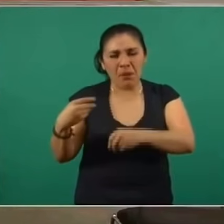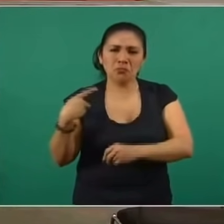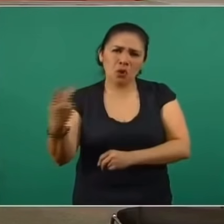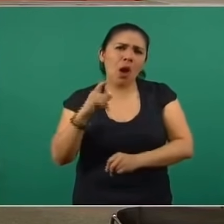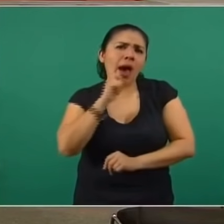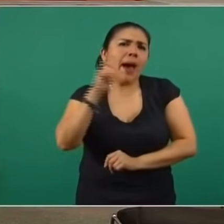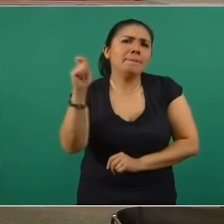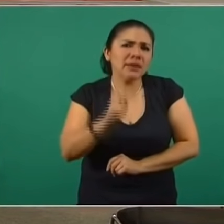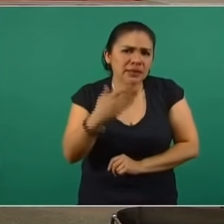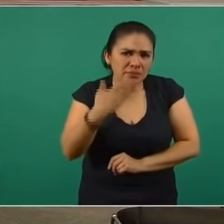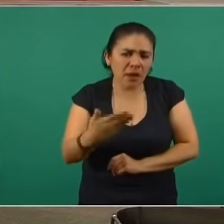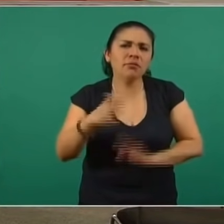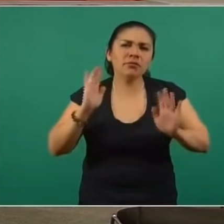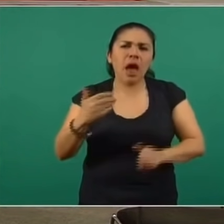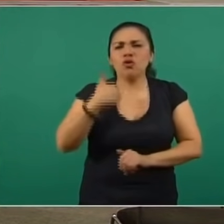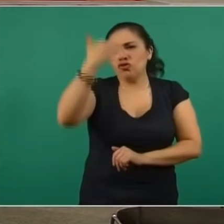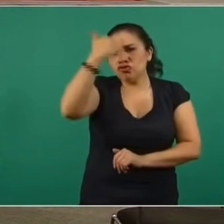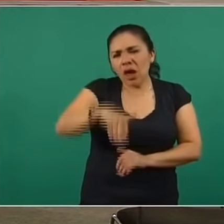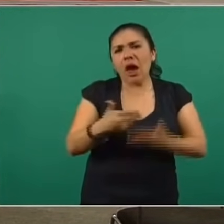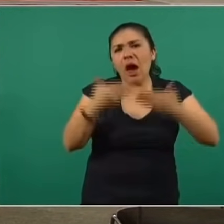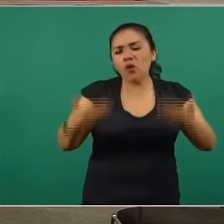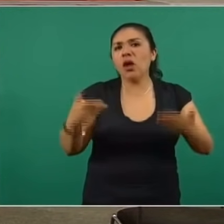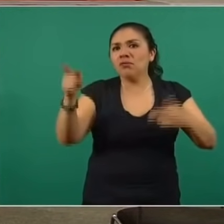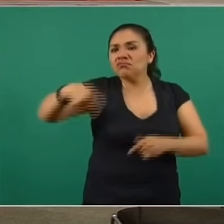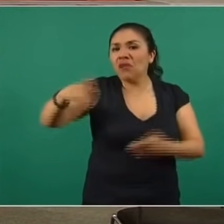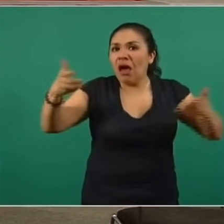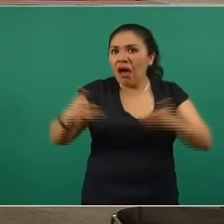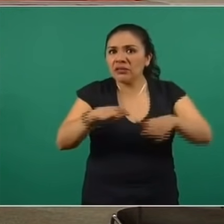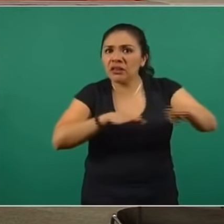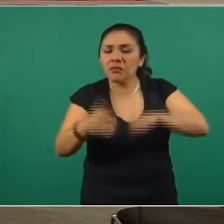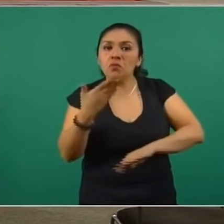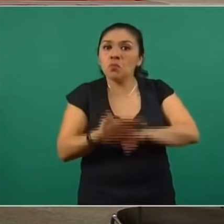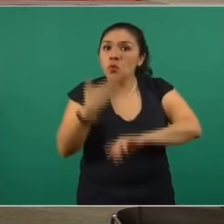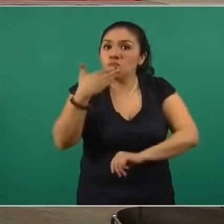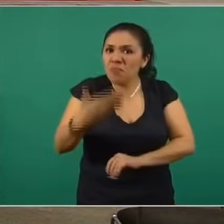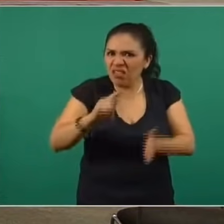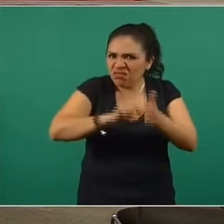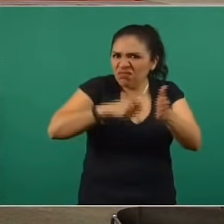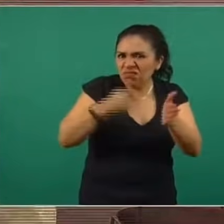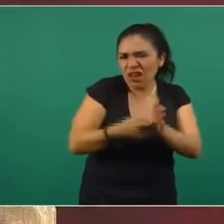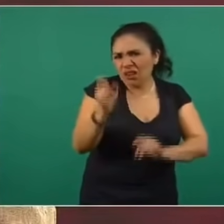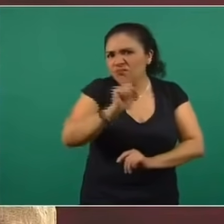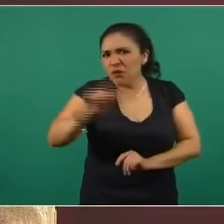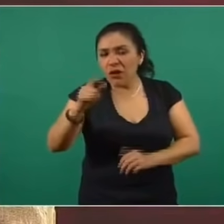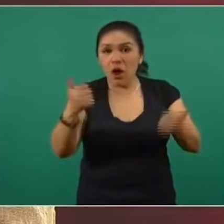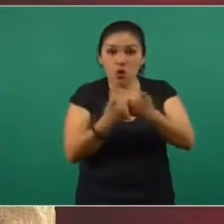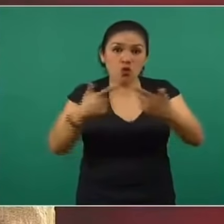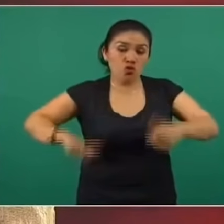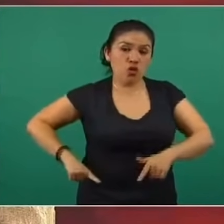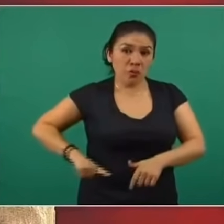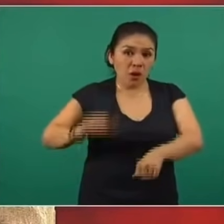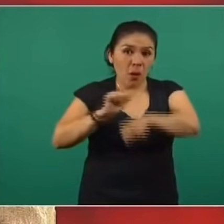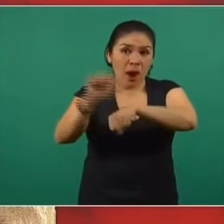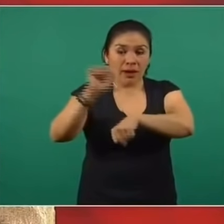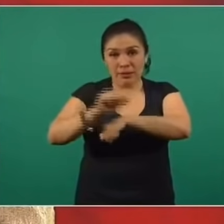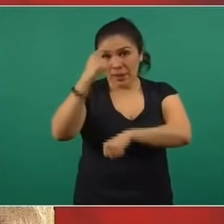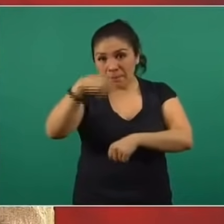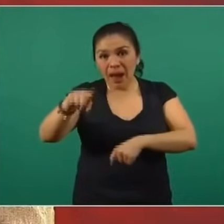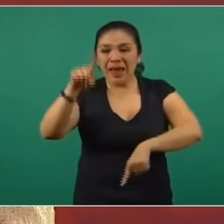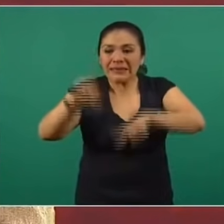por eso tenemos conocimiento directo del buen trabajo, el trabajo técnico tan sólido que hace el gobierno de Argentina en el manejo de la